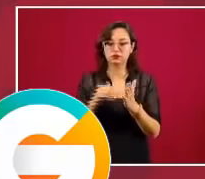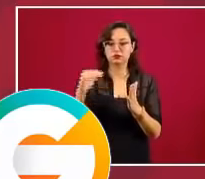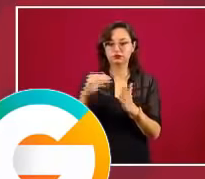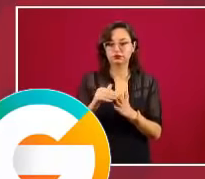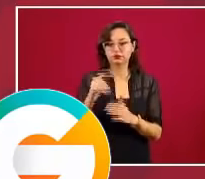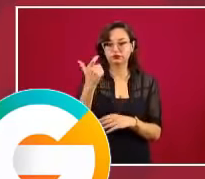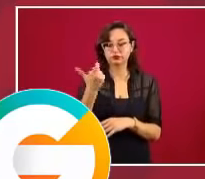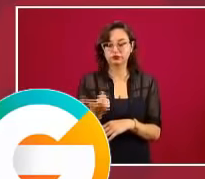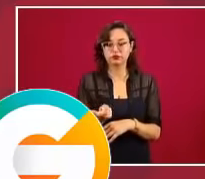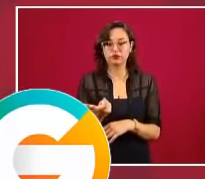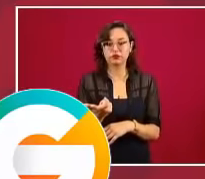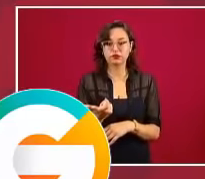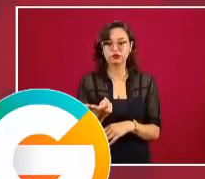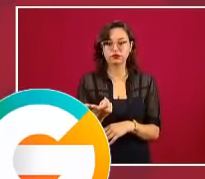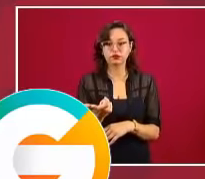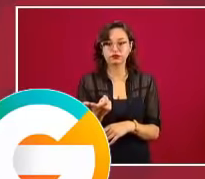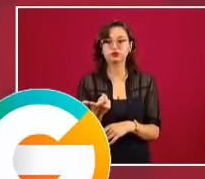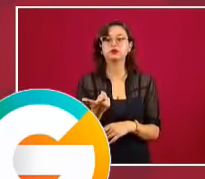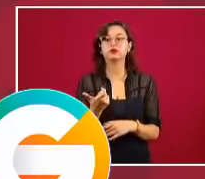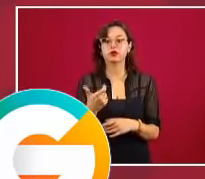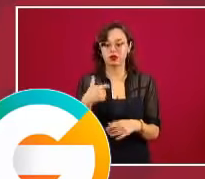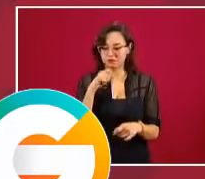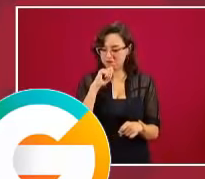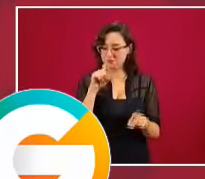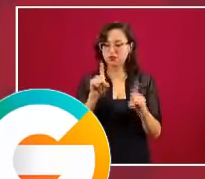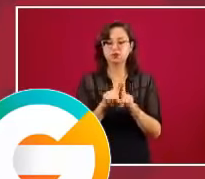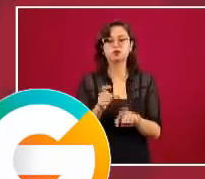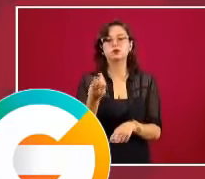millones, también en mayo.